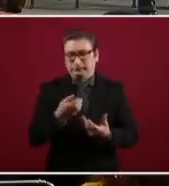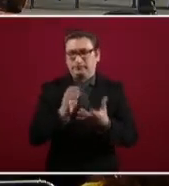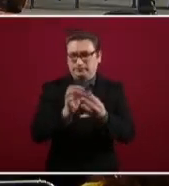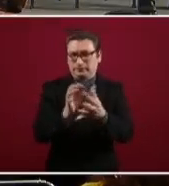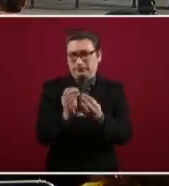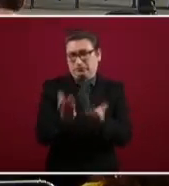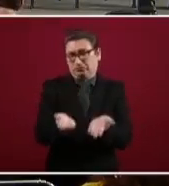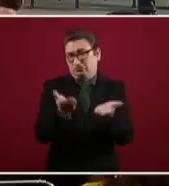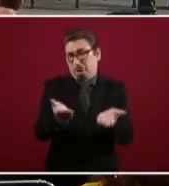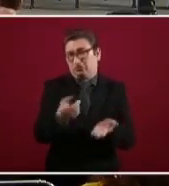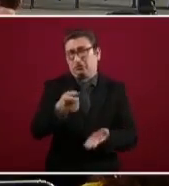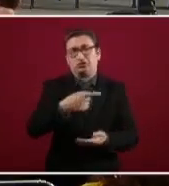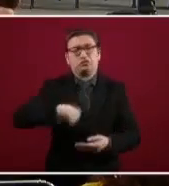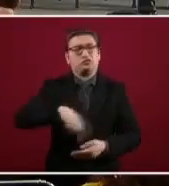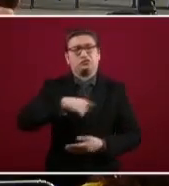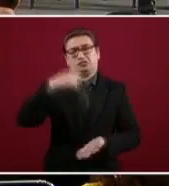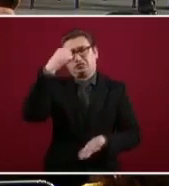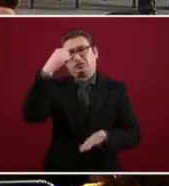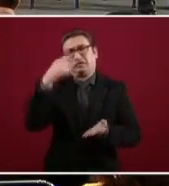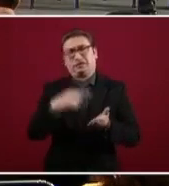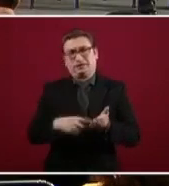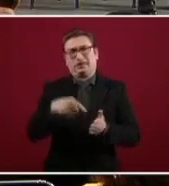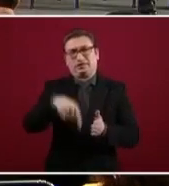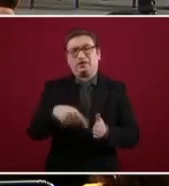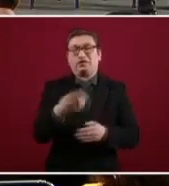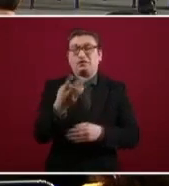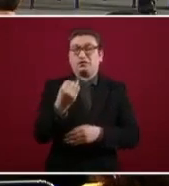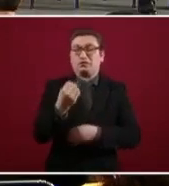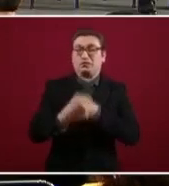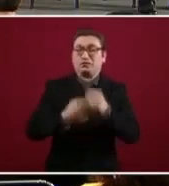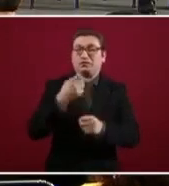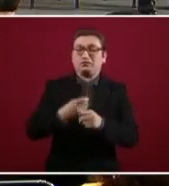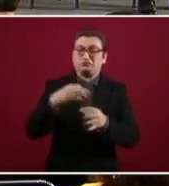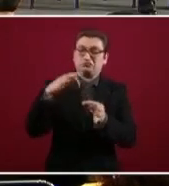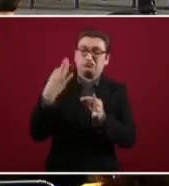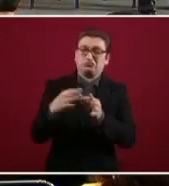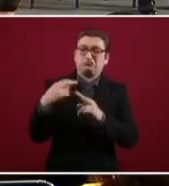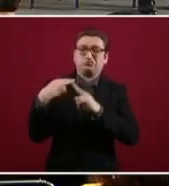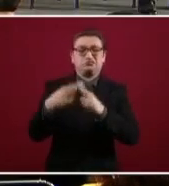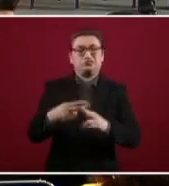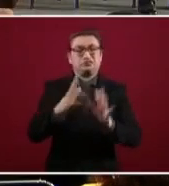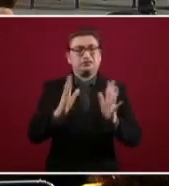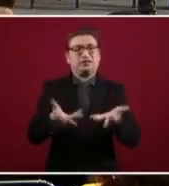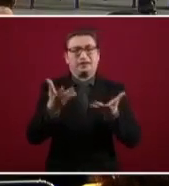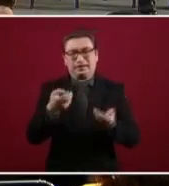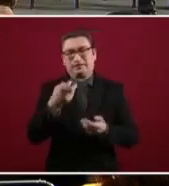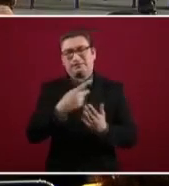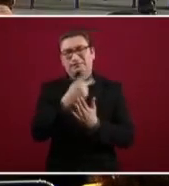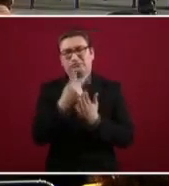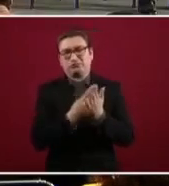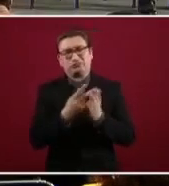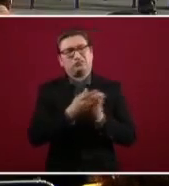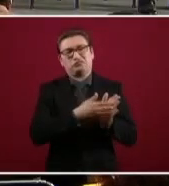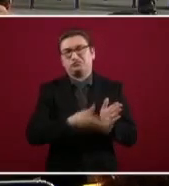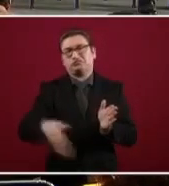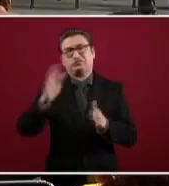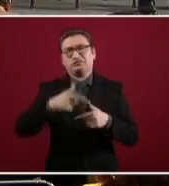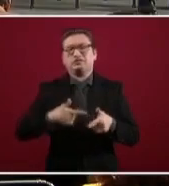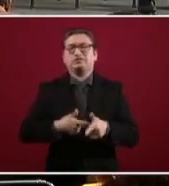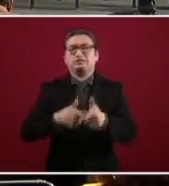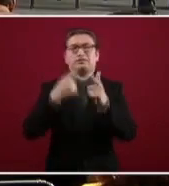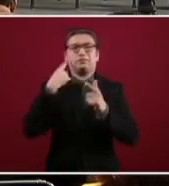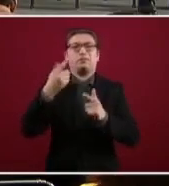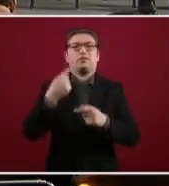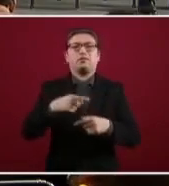va a seguir siendo en esta su novena edición un programa que muestra la